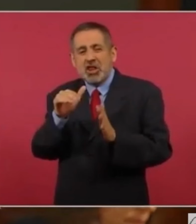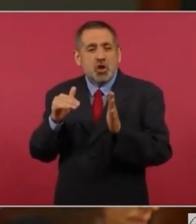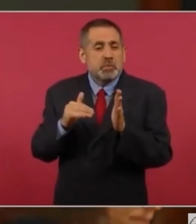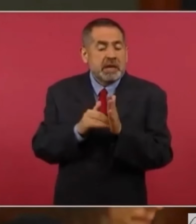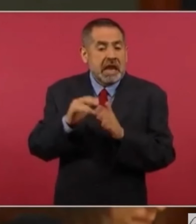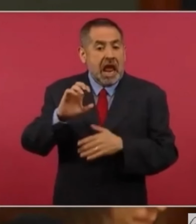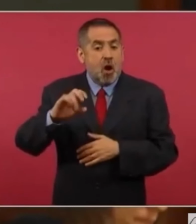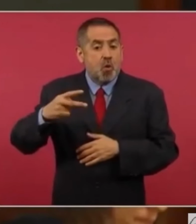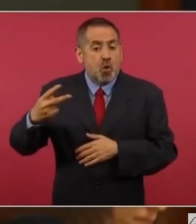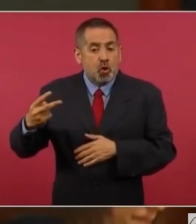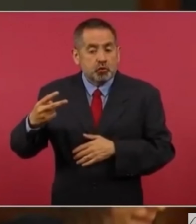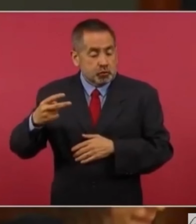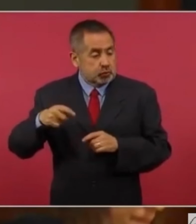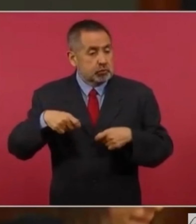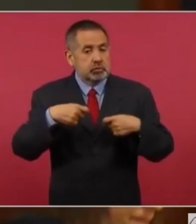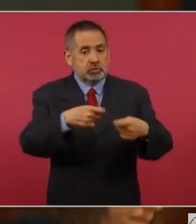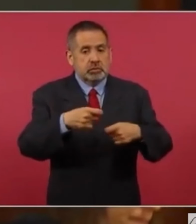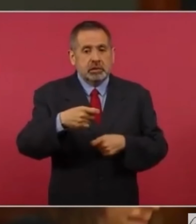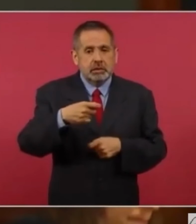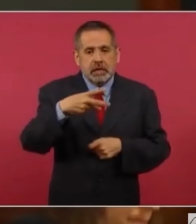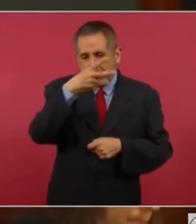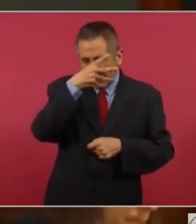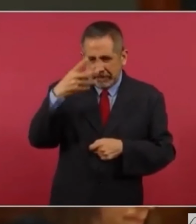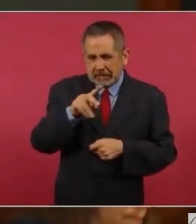la llamada visa dorada.